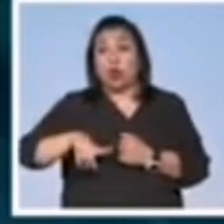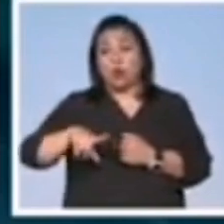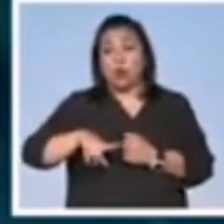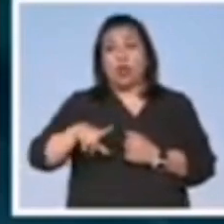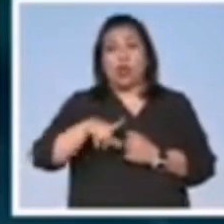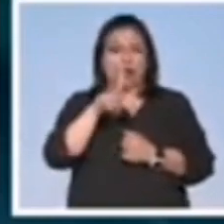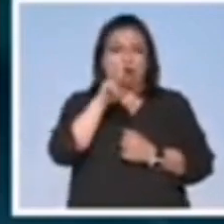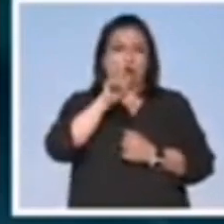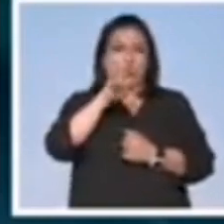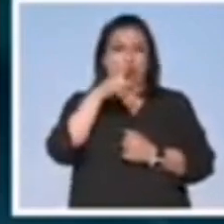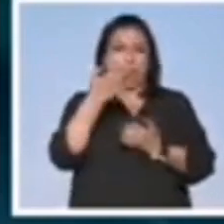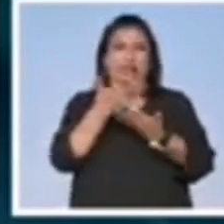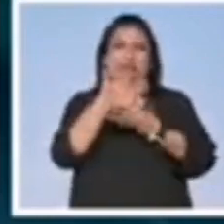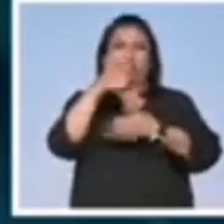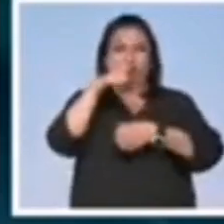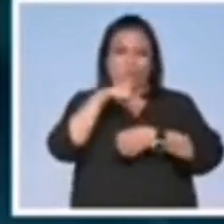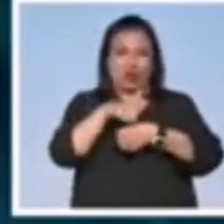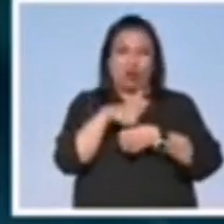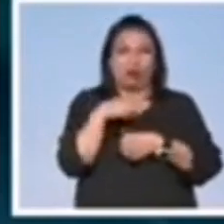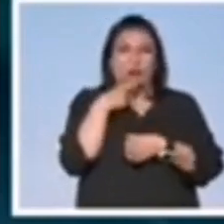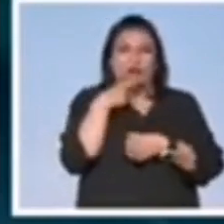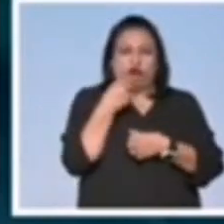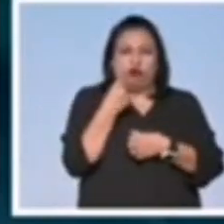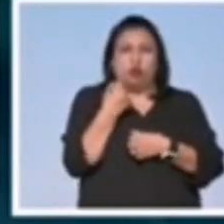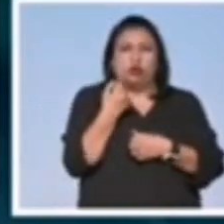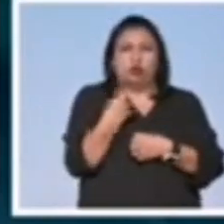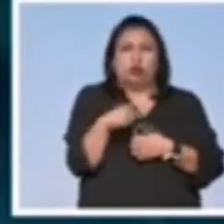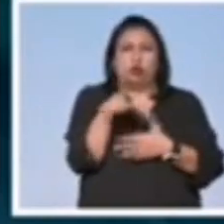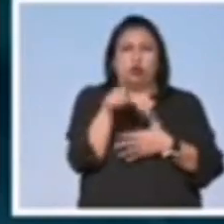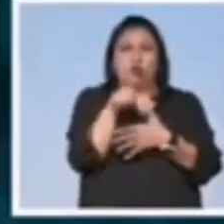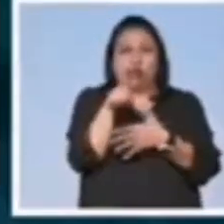progresistas nacionalistas en América